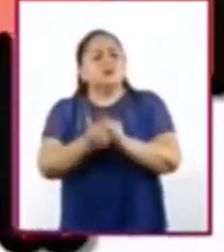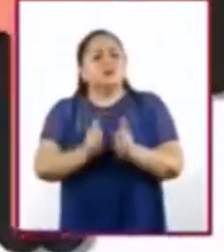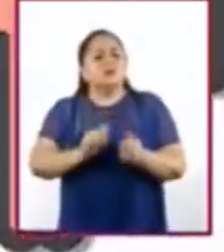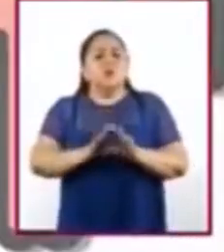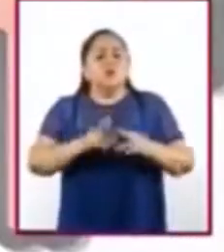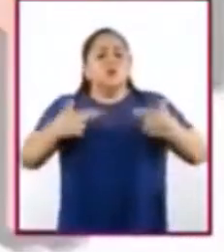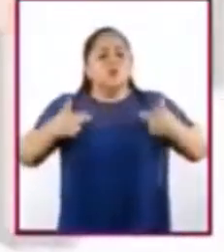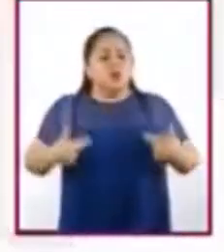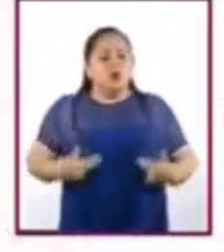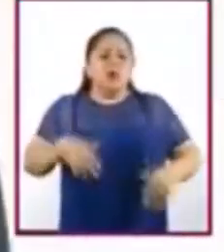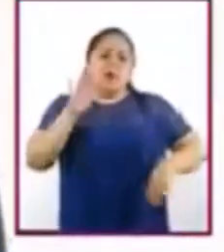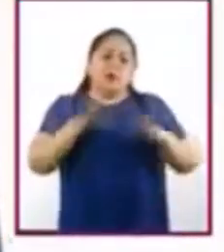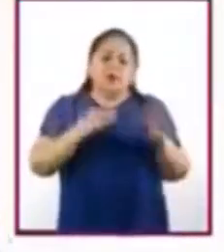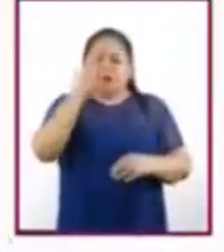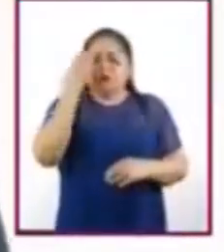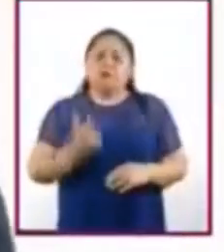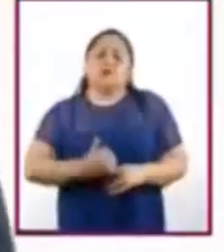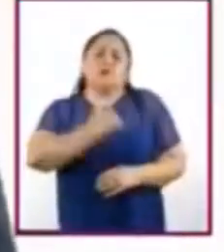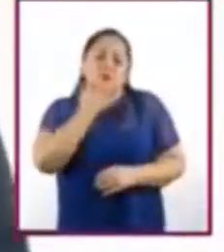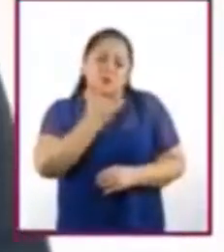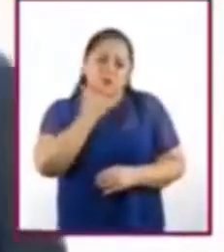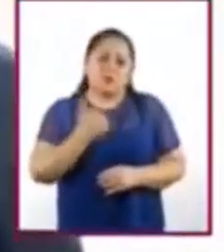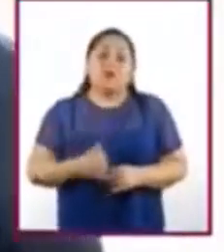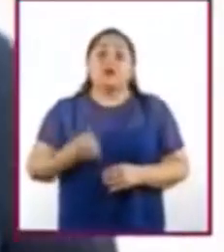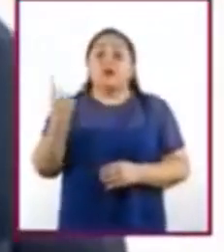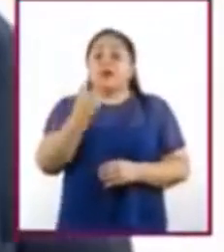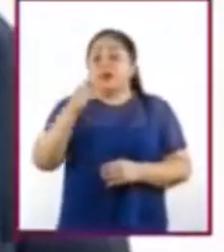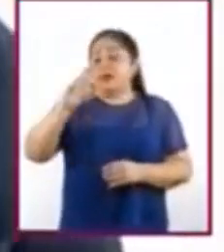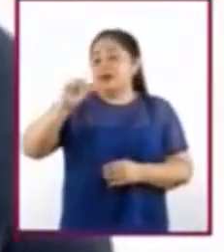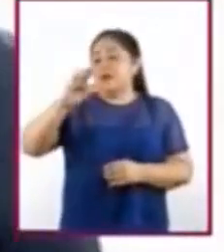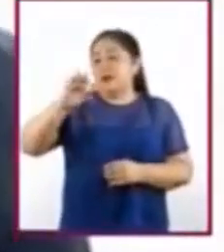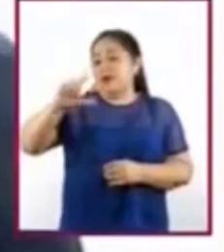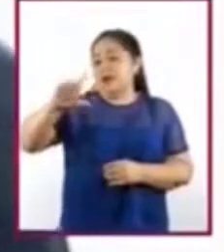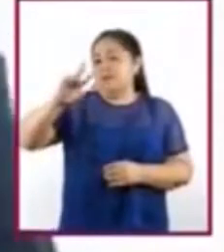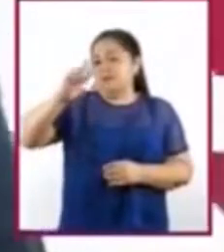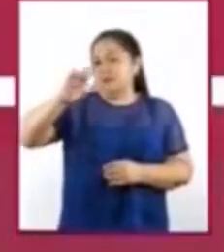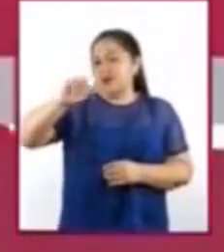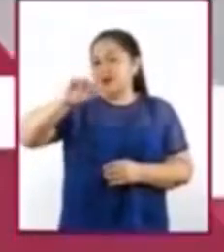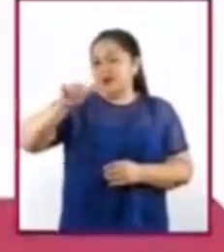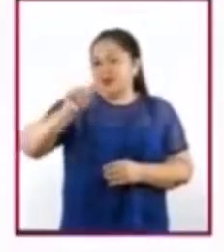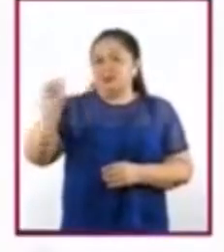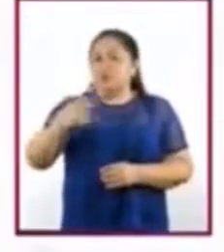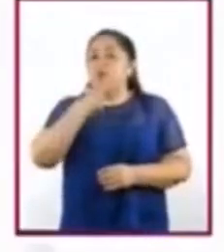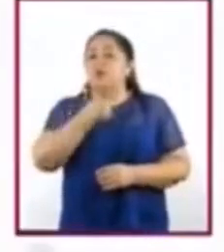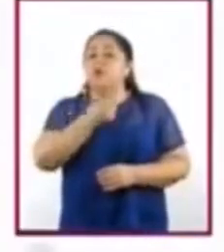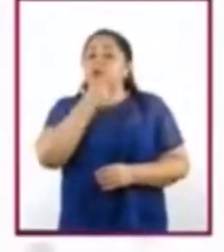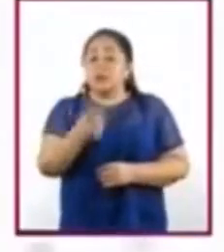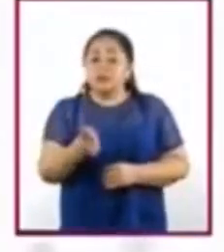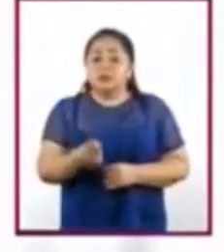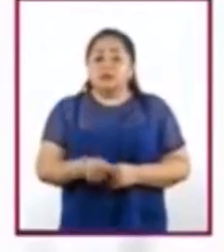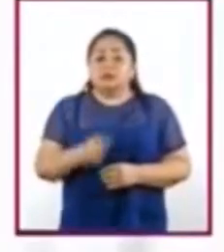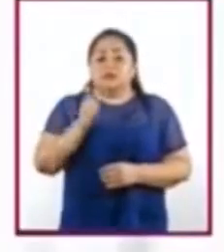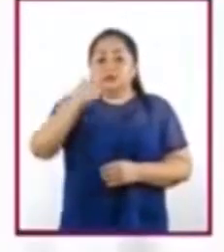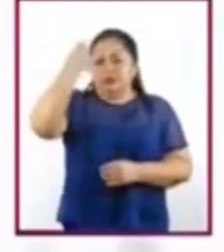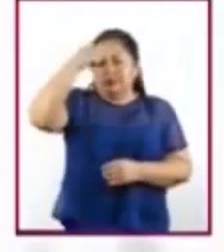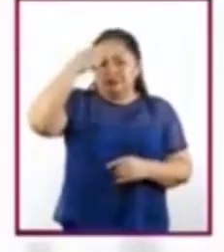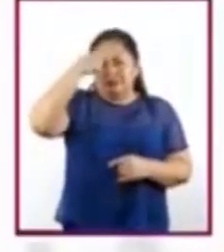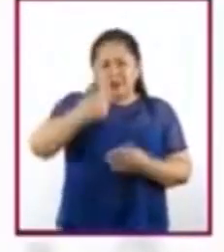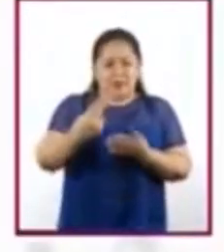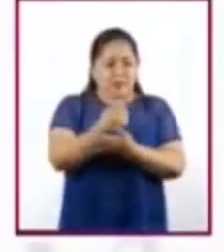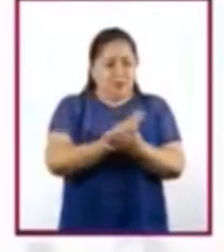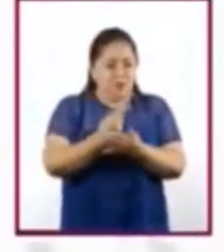con defectos y torpezas. Mientras que Rafael Barajas Durán, el Fisgón, dice: la técnica básica del